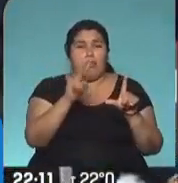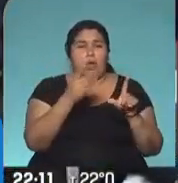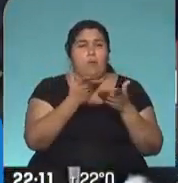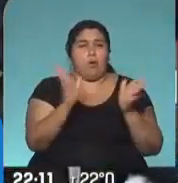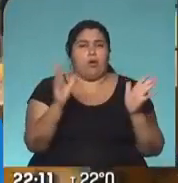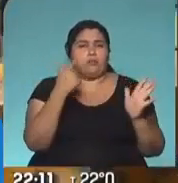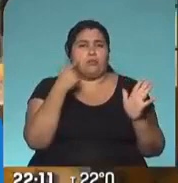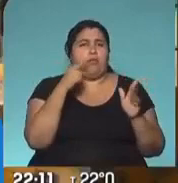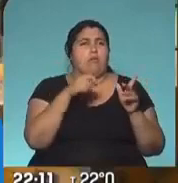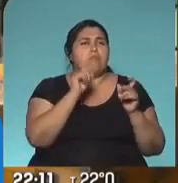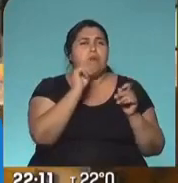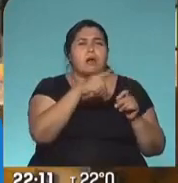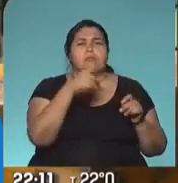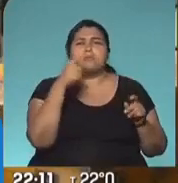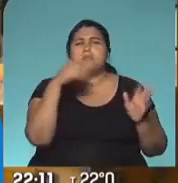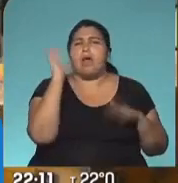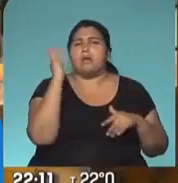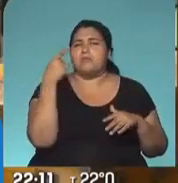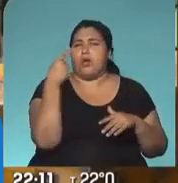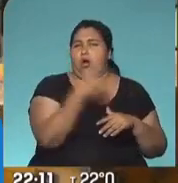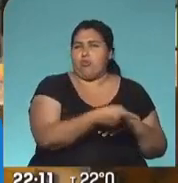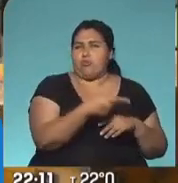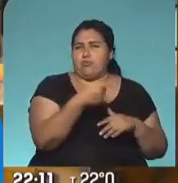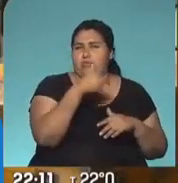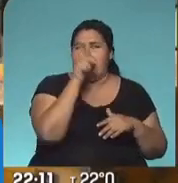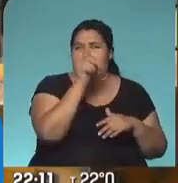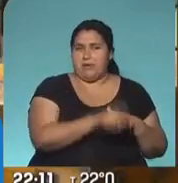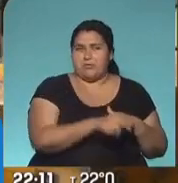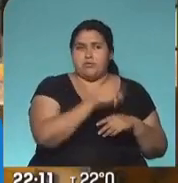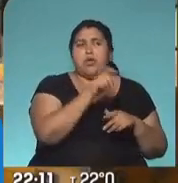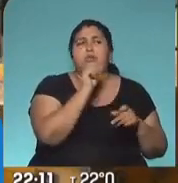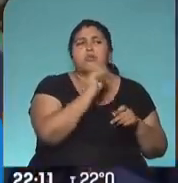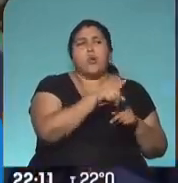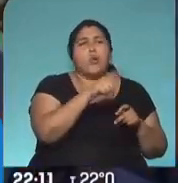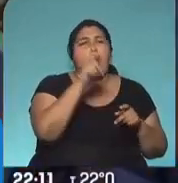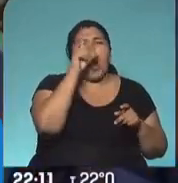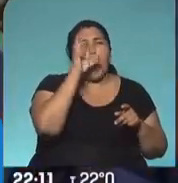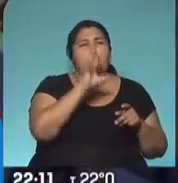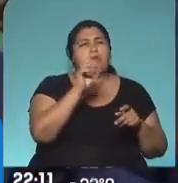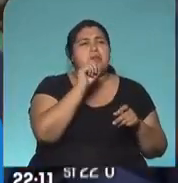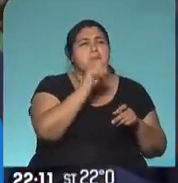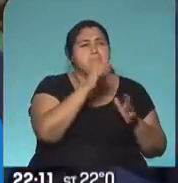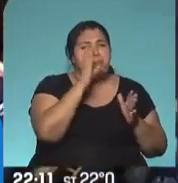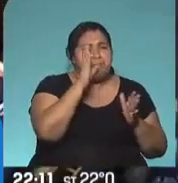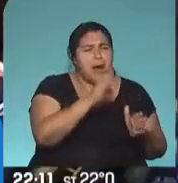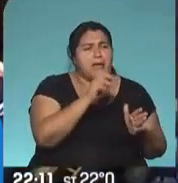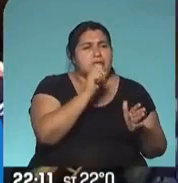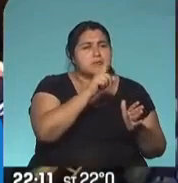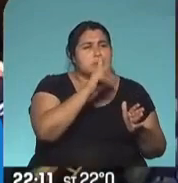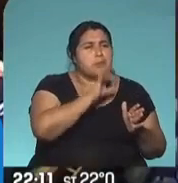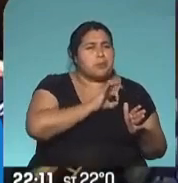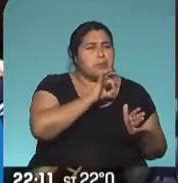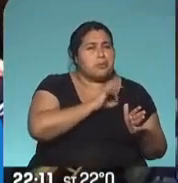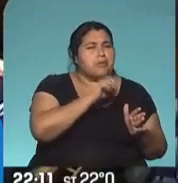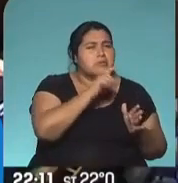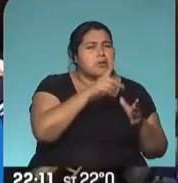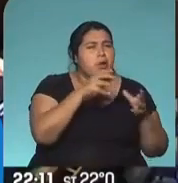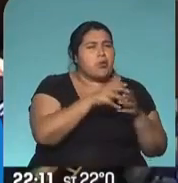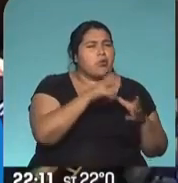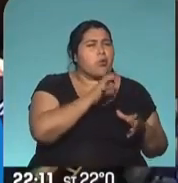medios tradicionales, muy en contra de Corbyn y su posición más setentista, más tradicional de la izquierda de los